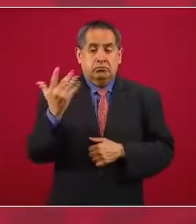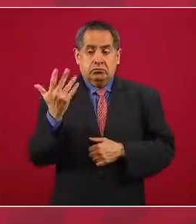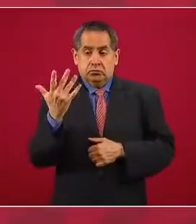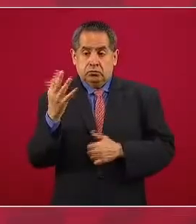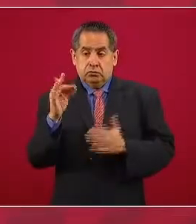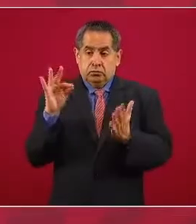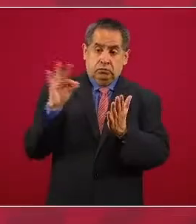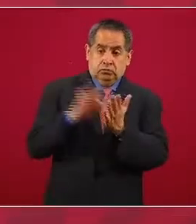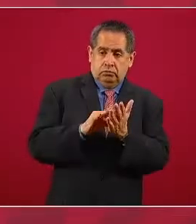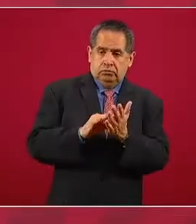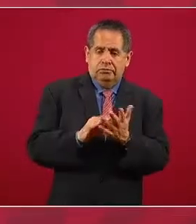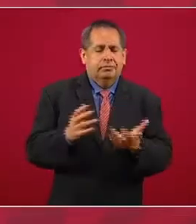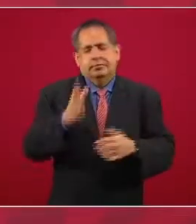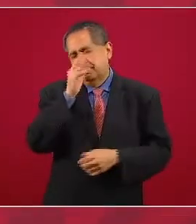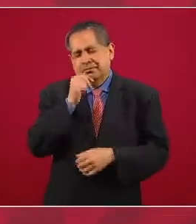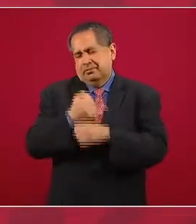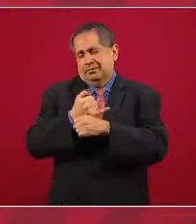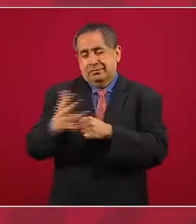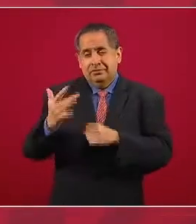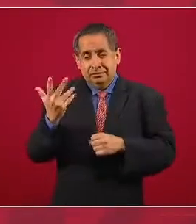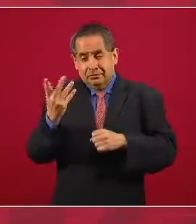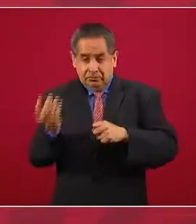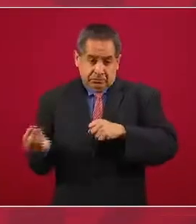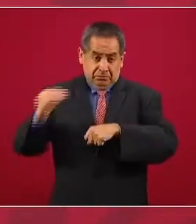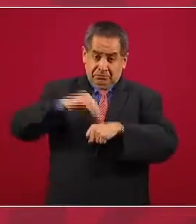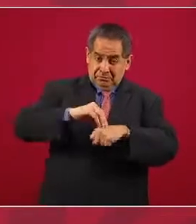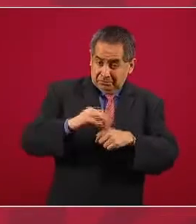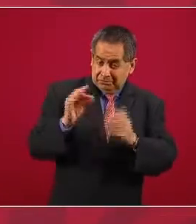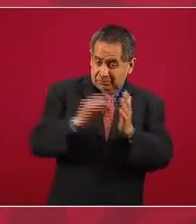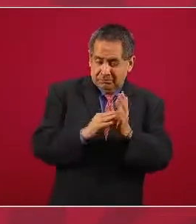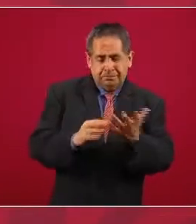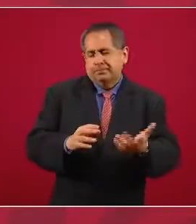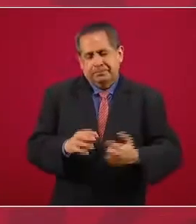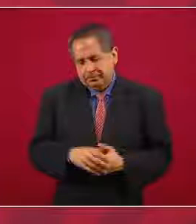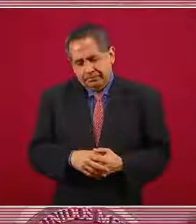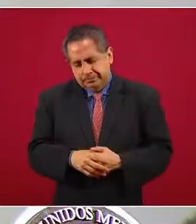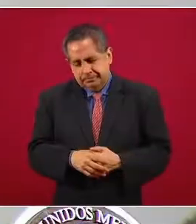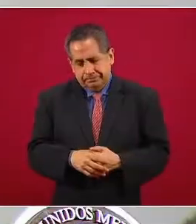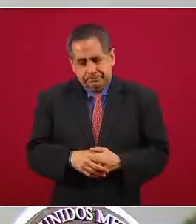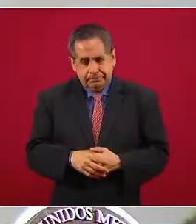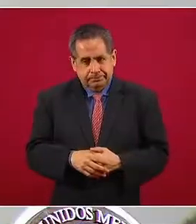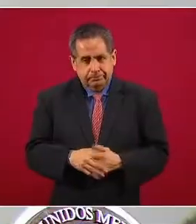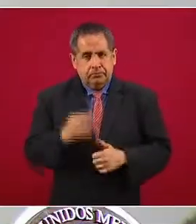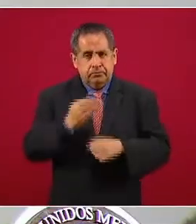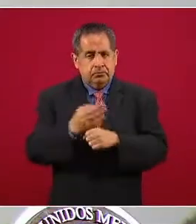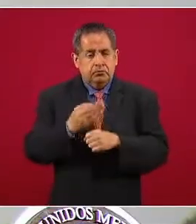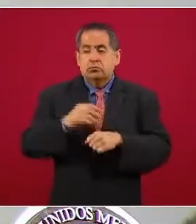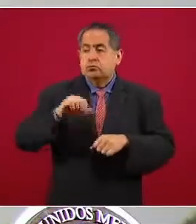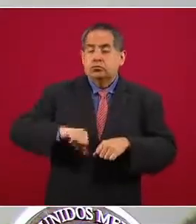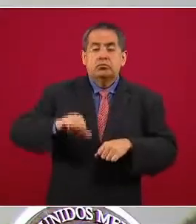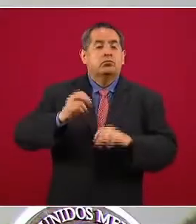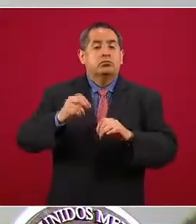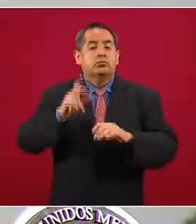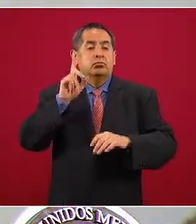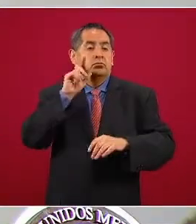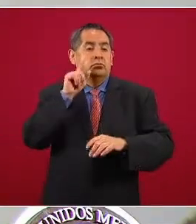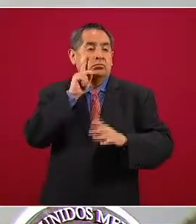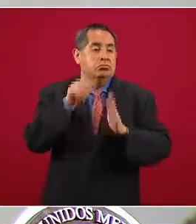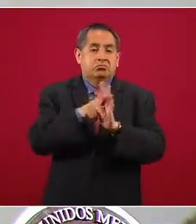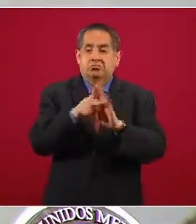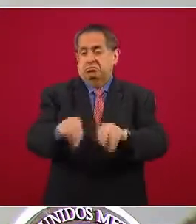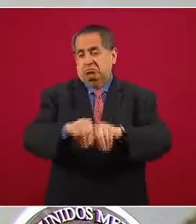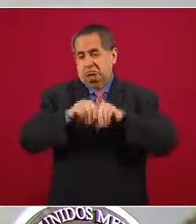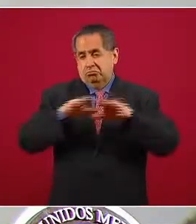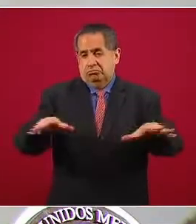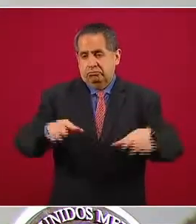puntos, pues es imposible. Lo que está hoy, lo que va a aparecer mañana en los medios seguramente,